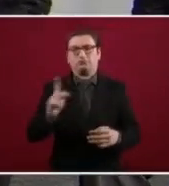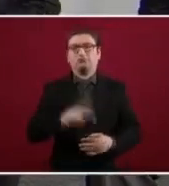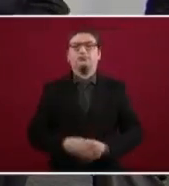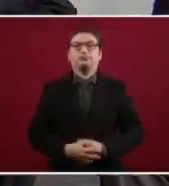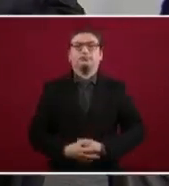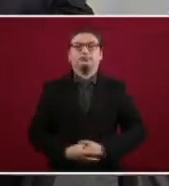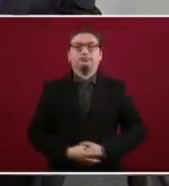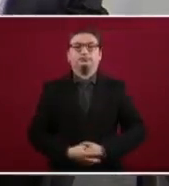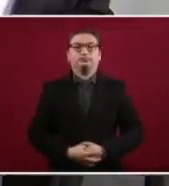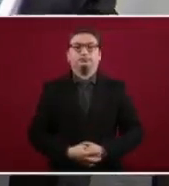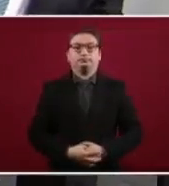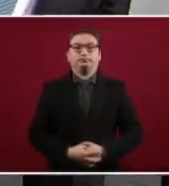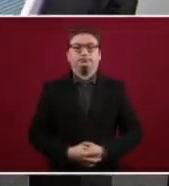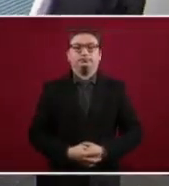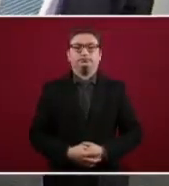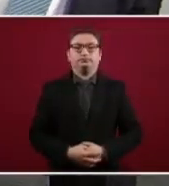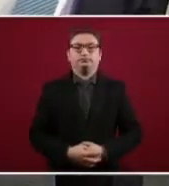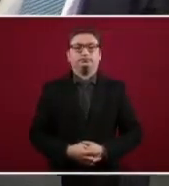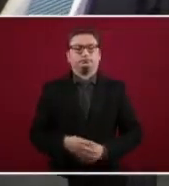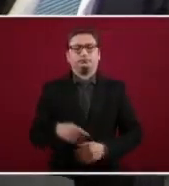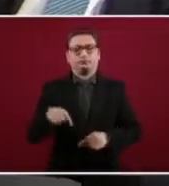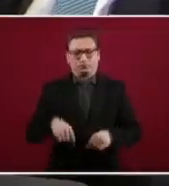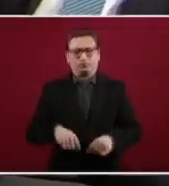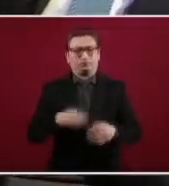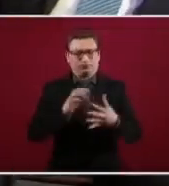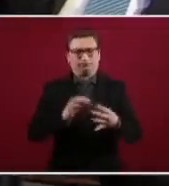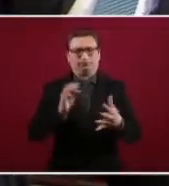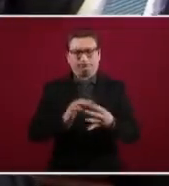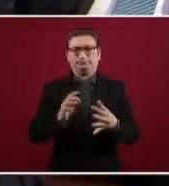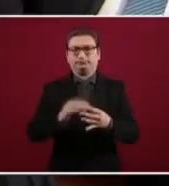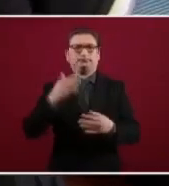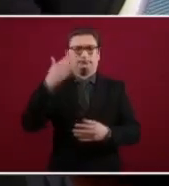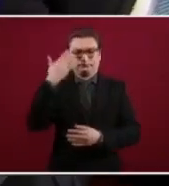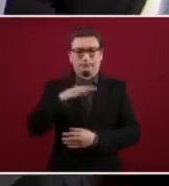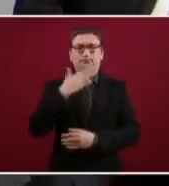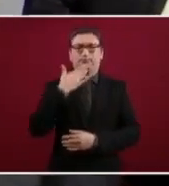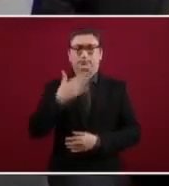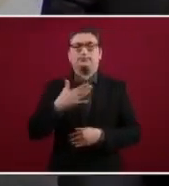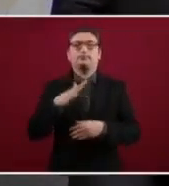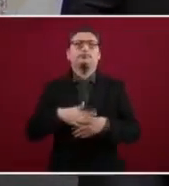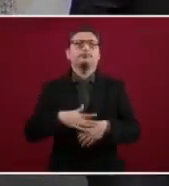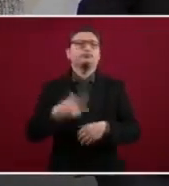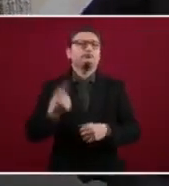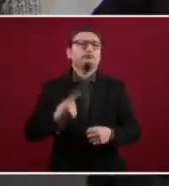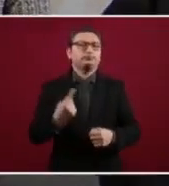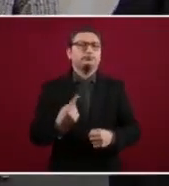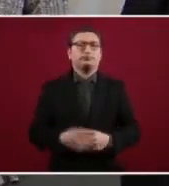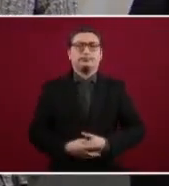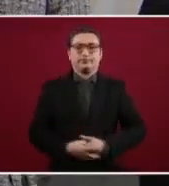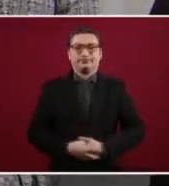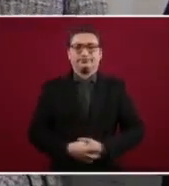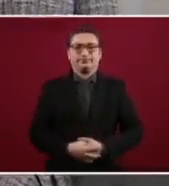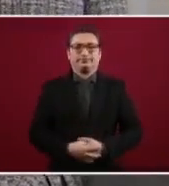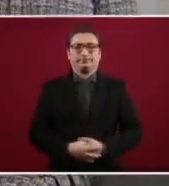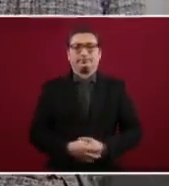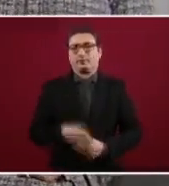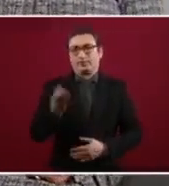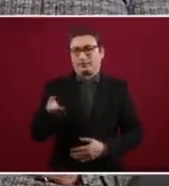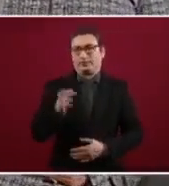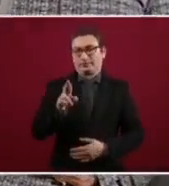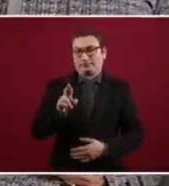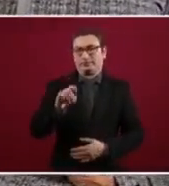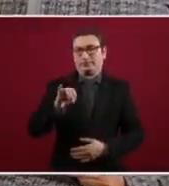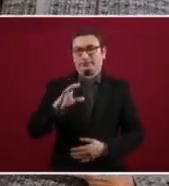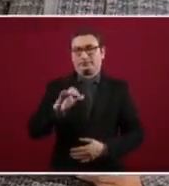aquí vamos a saber bien por qué riccardo nos